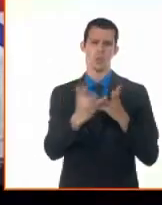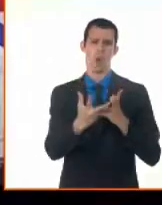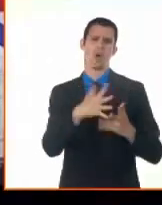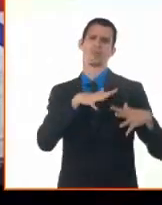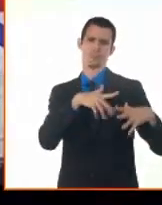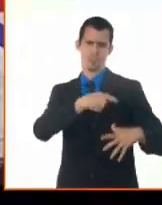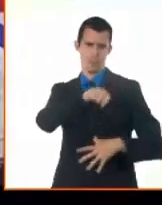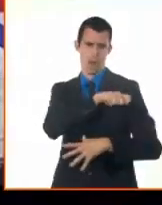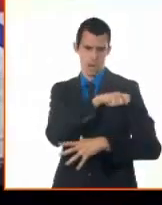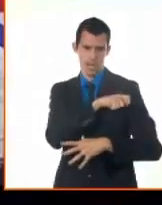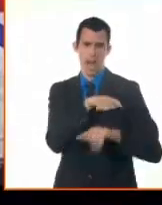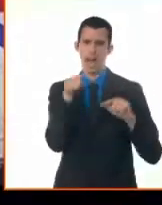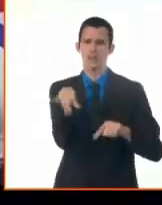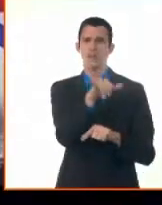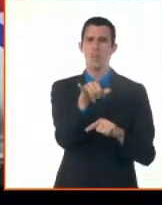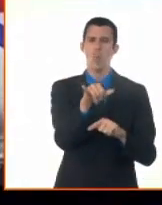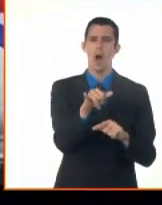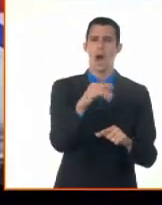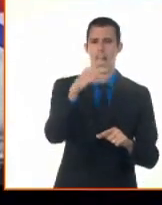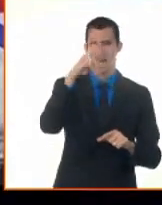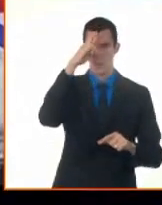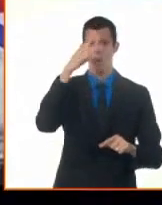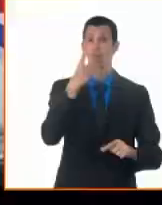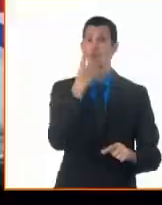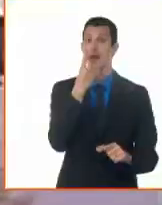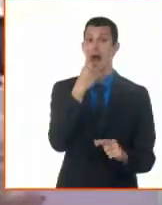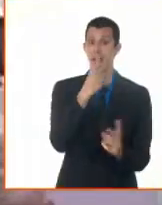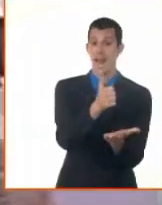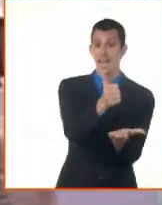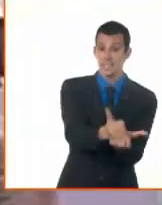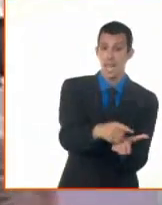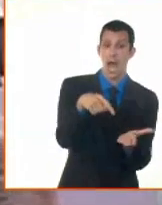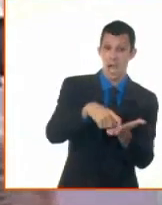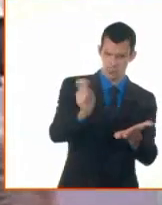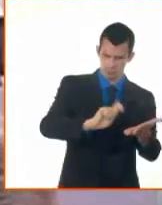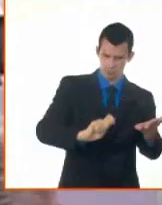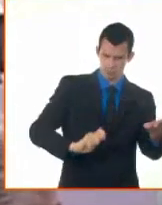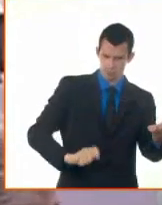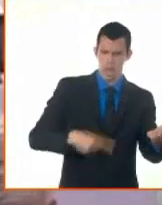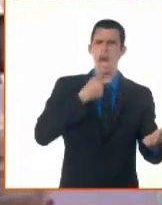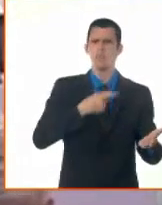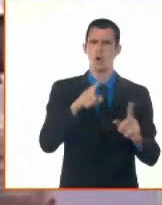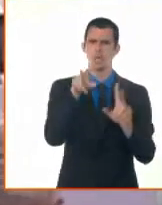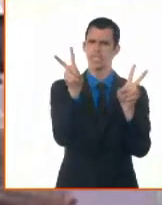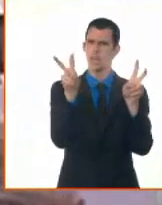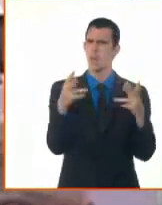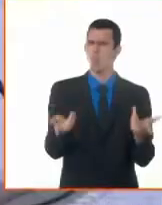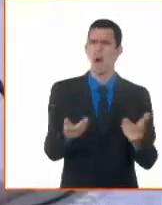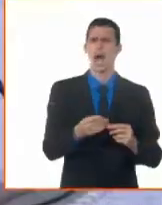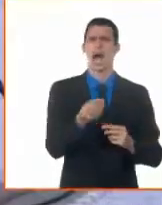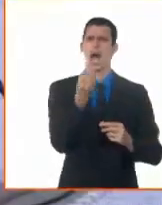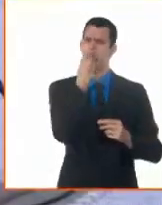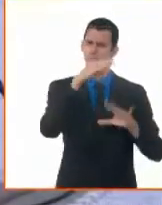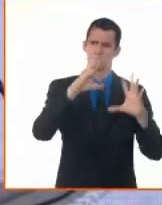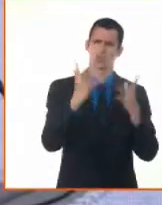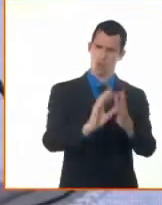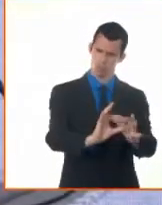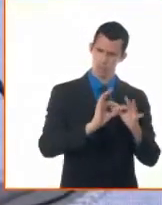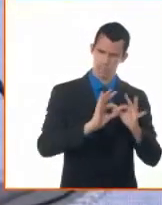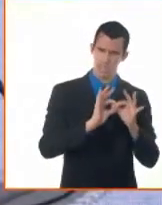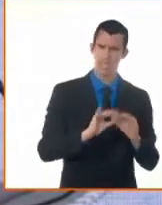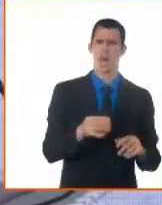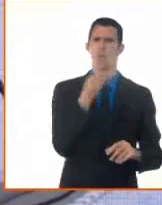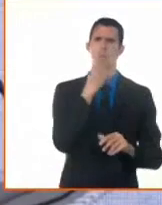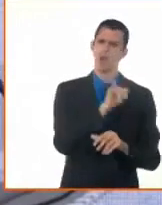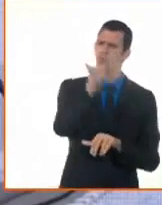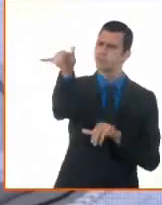compromisos En temas como la lucha contra la pobreza seguridad alimentaria migración y los Derechos Humanos quisimos